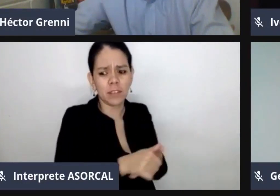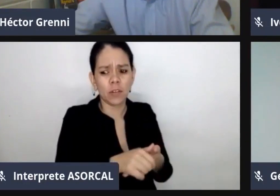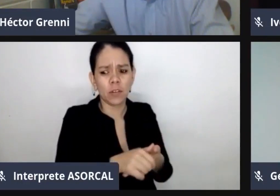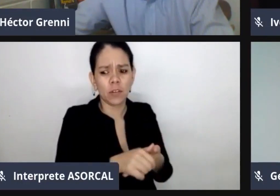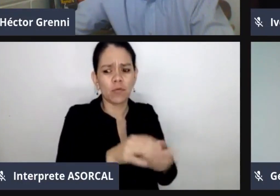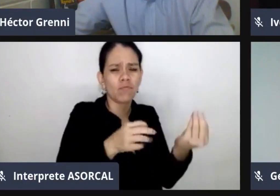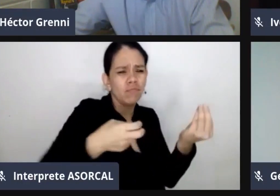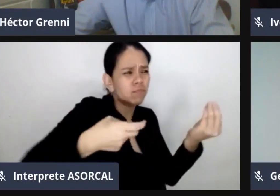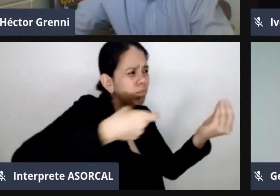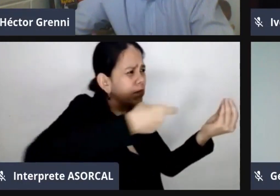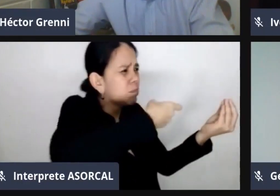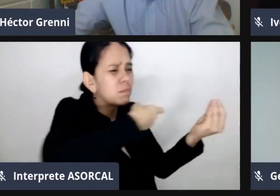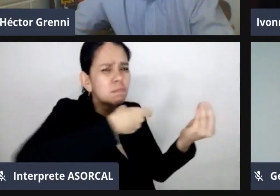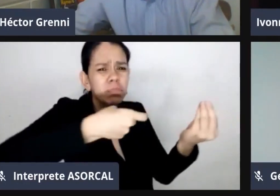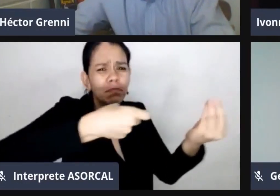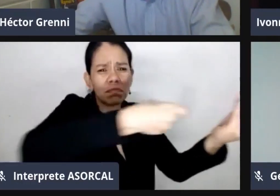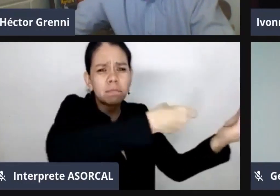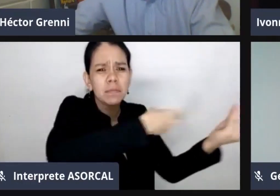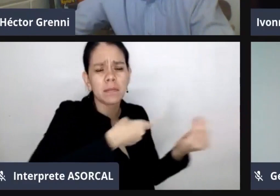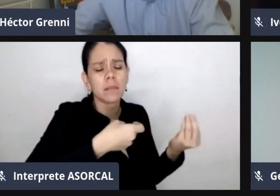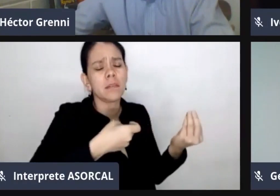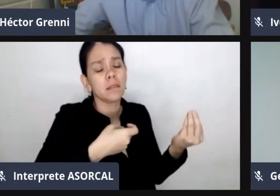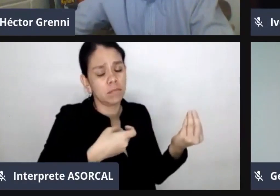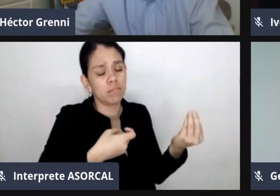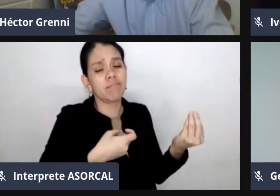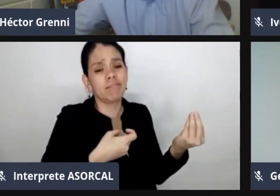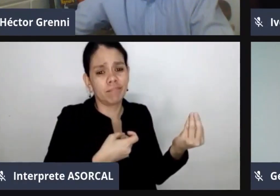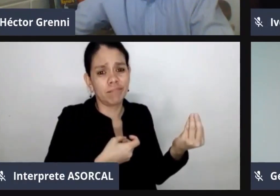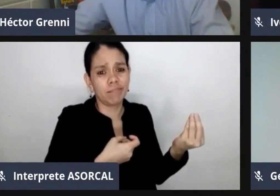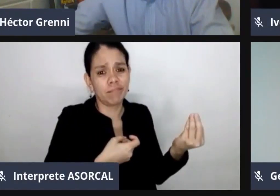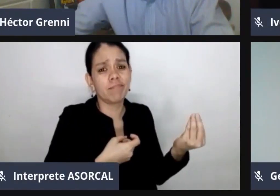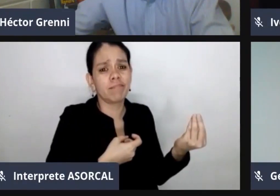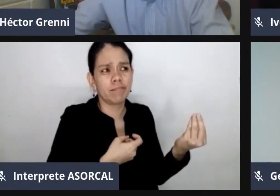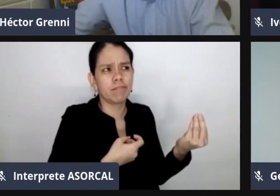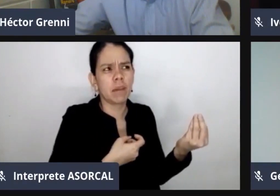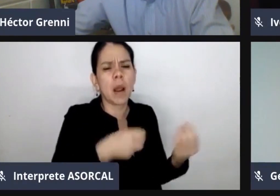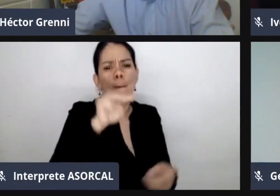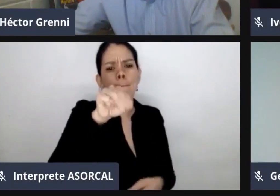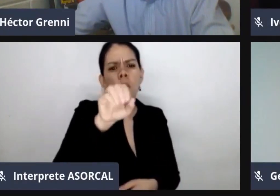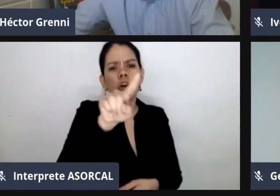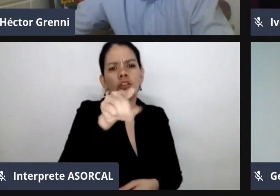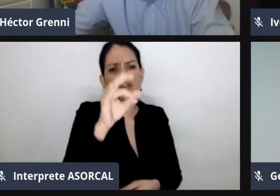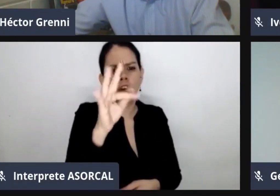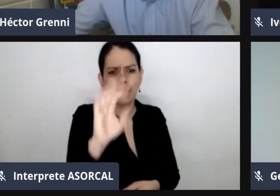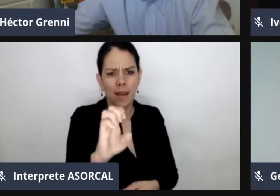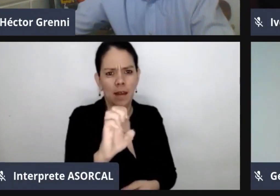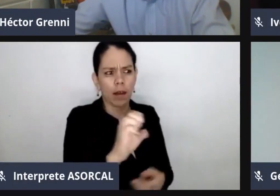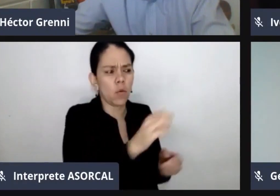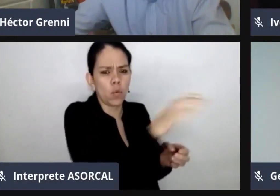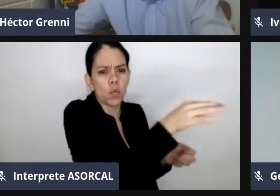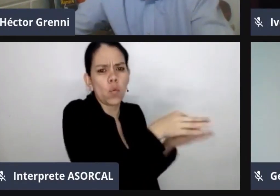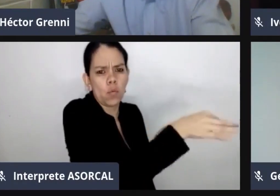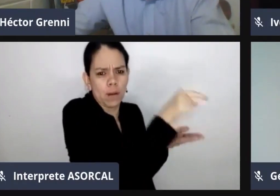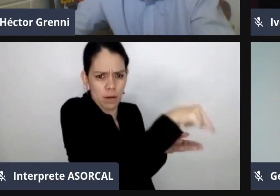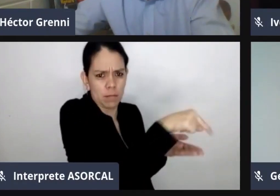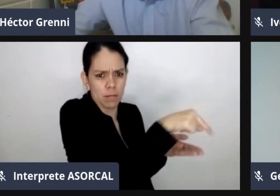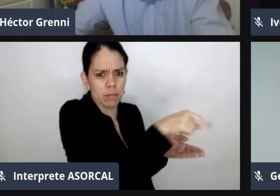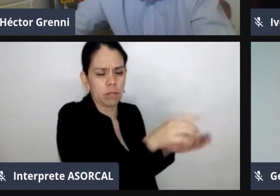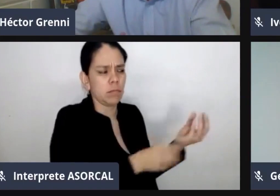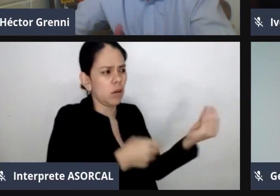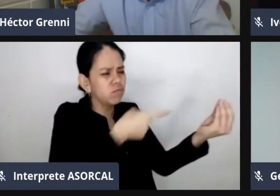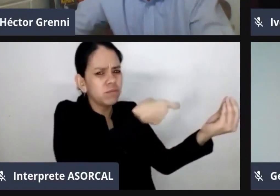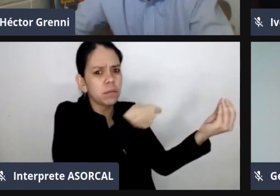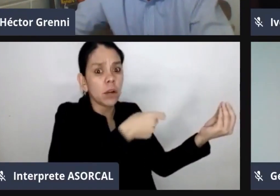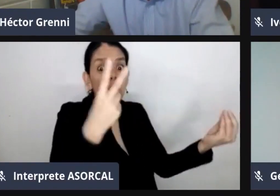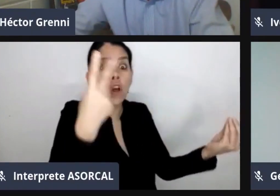¿no? En la matanza del Mozote, un regimiento del ejército asesinó a sangre fría. Durante 2 días o